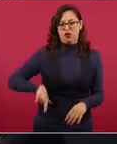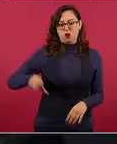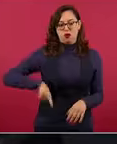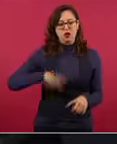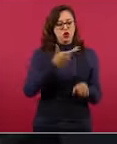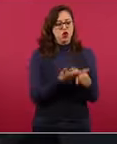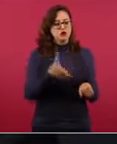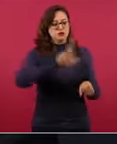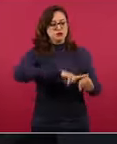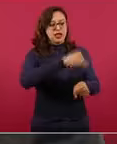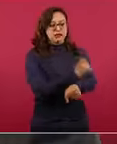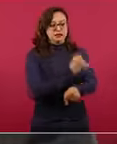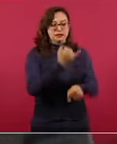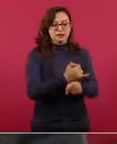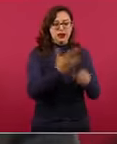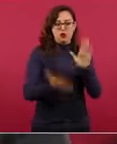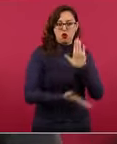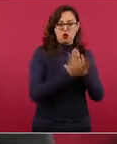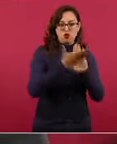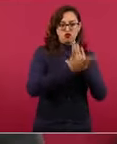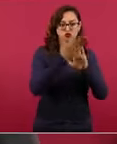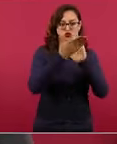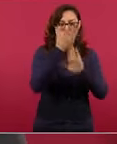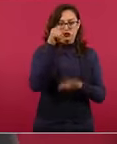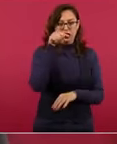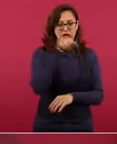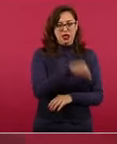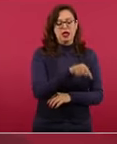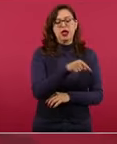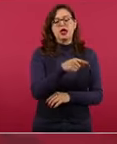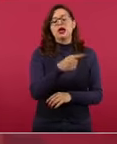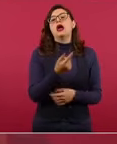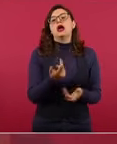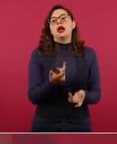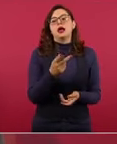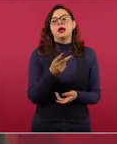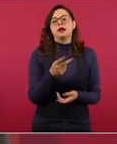de iztapalapa belisario domínguez